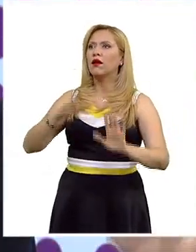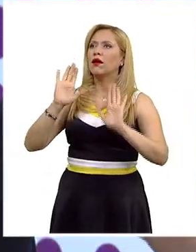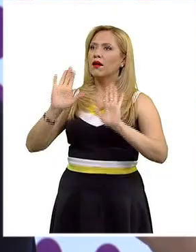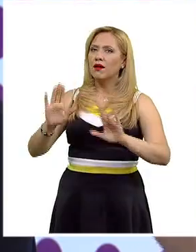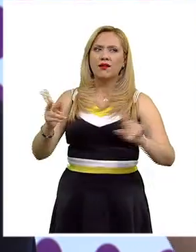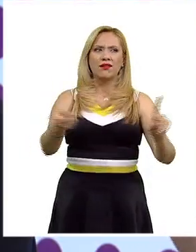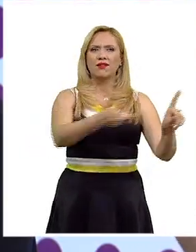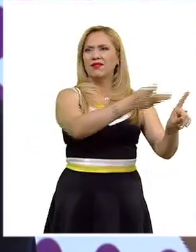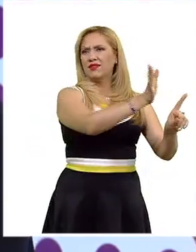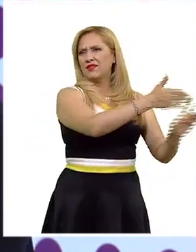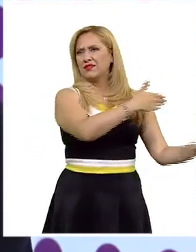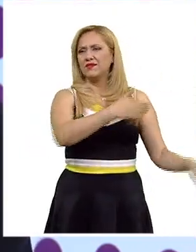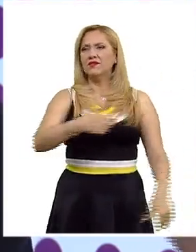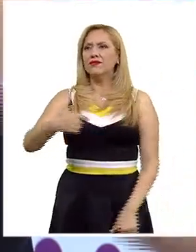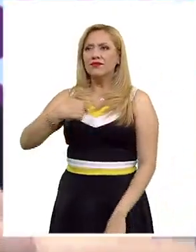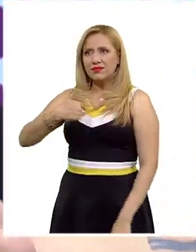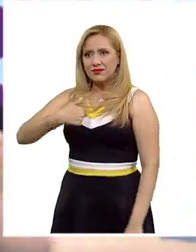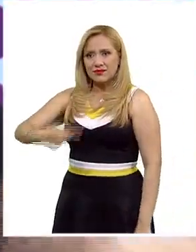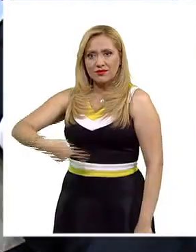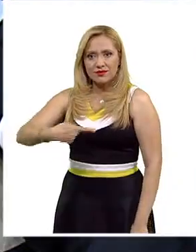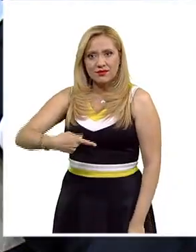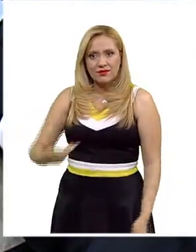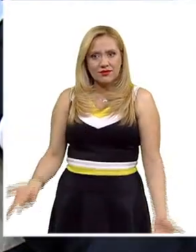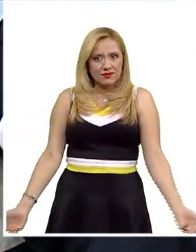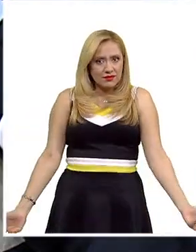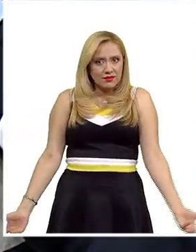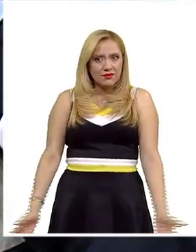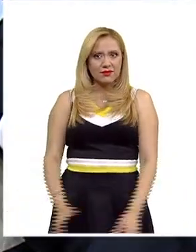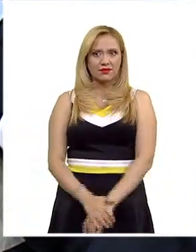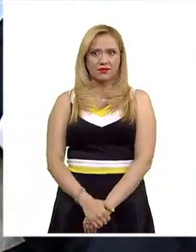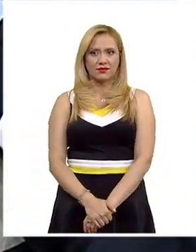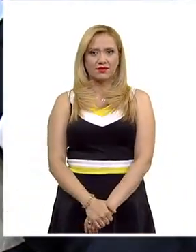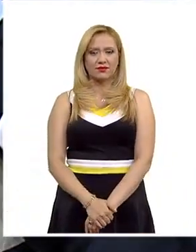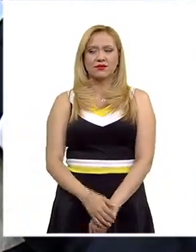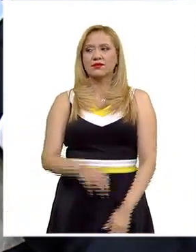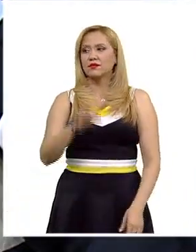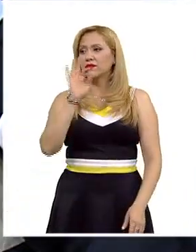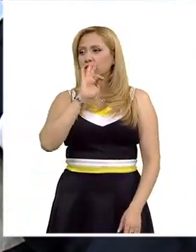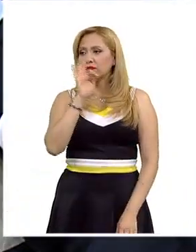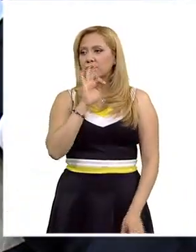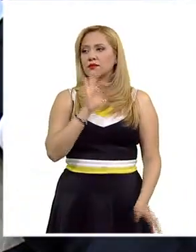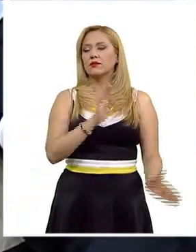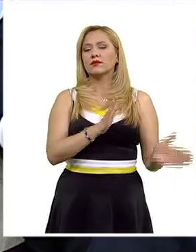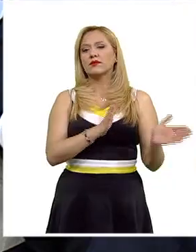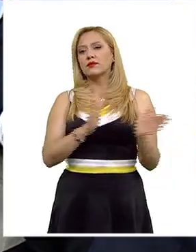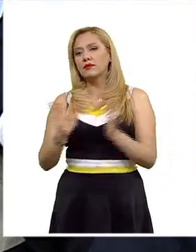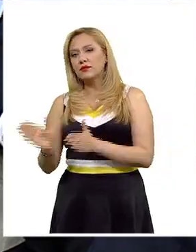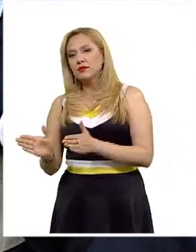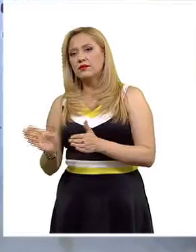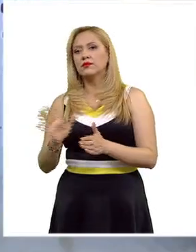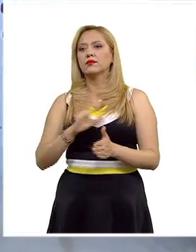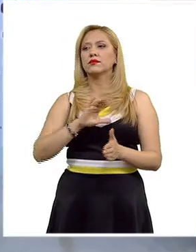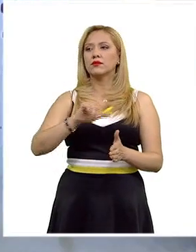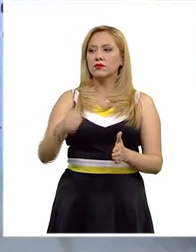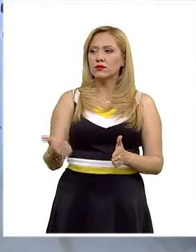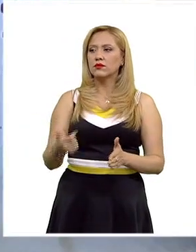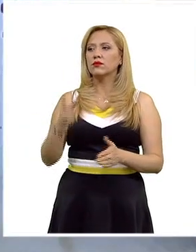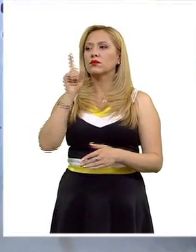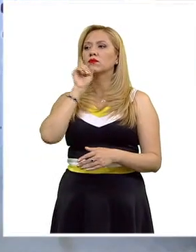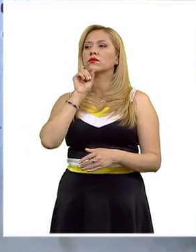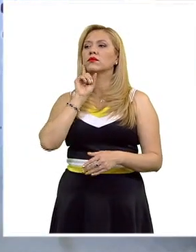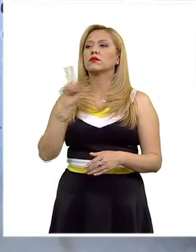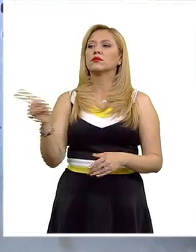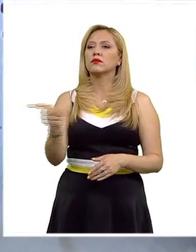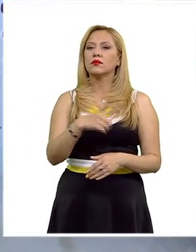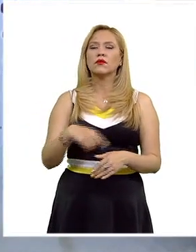de preguntarle a la otra persona qué hizo, ¿no? ¿Por qué lo hizo? Y creo que si nos movemos a otros ámbitos, si no hacemos que las mujeres vayan